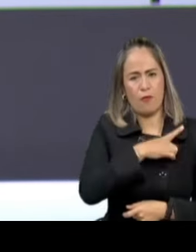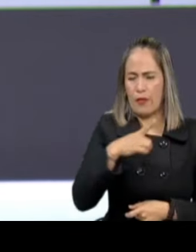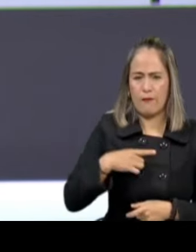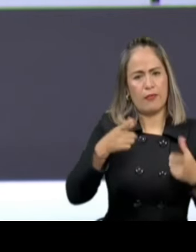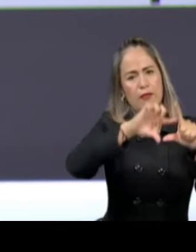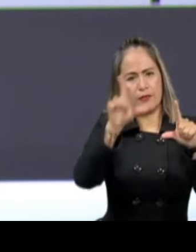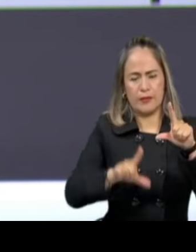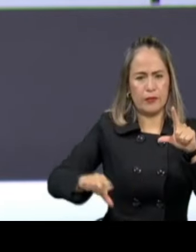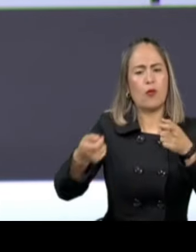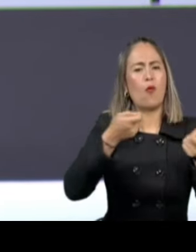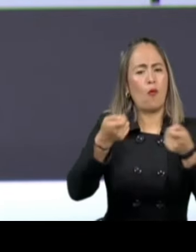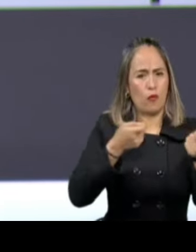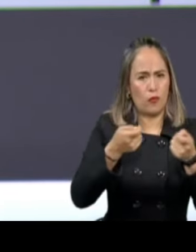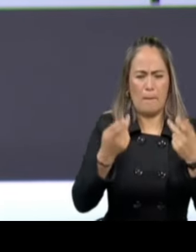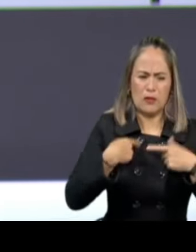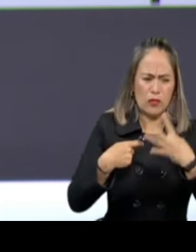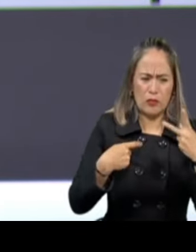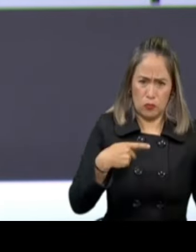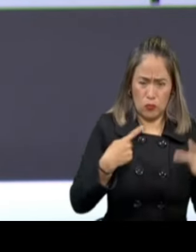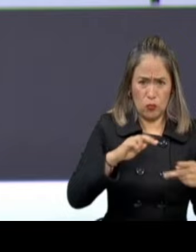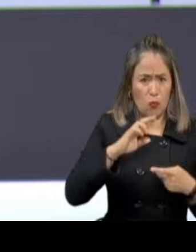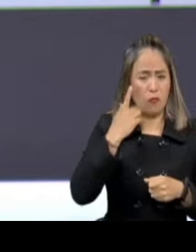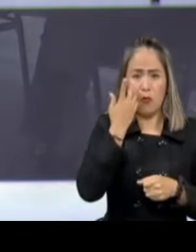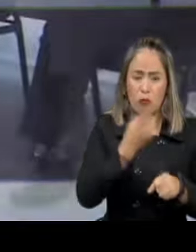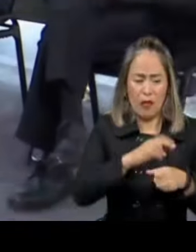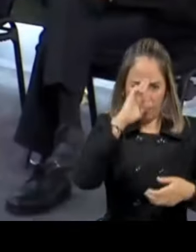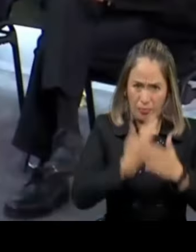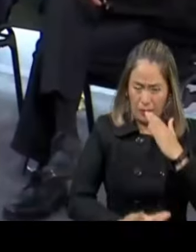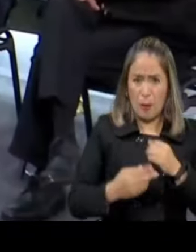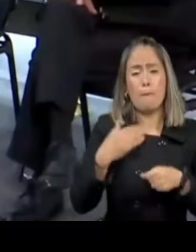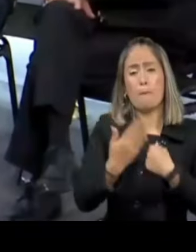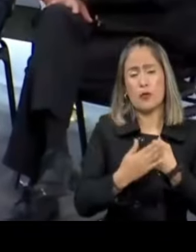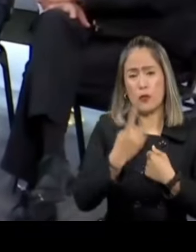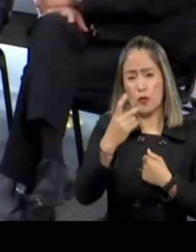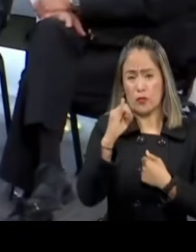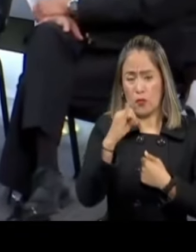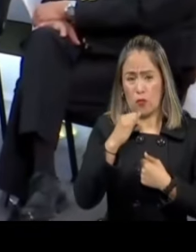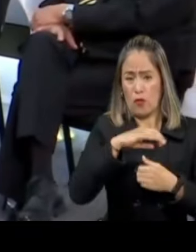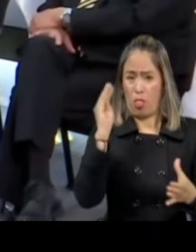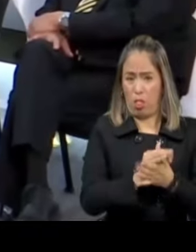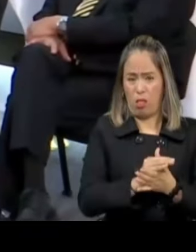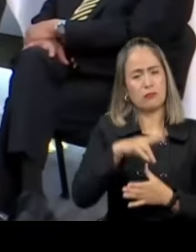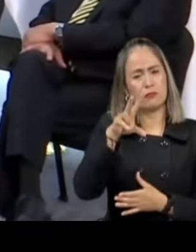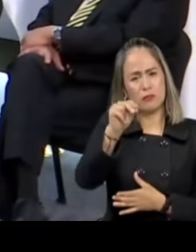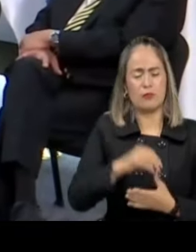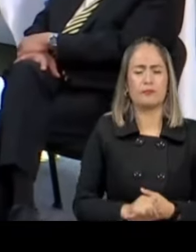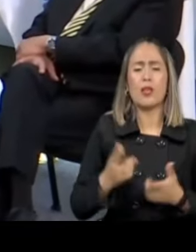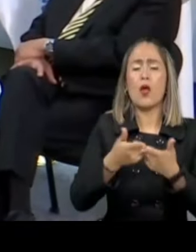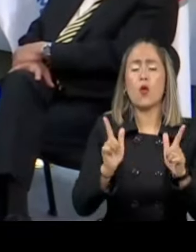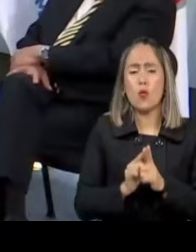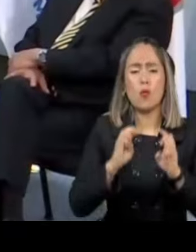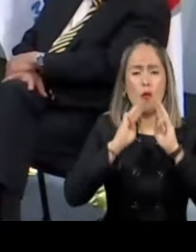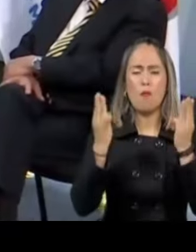territorial trastoque la voluntad ciudadana que se expresará en las urnas el próximo 2 de junio la fuerza del narcotráfico y